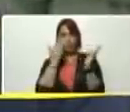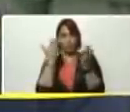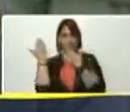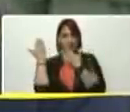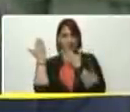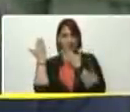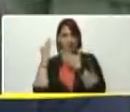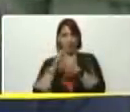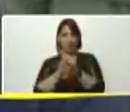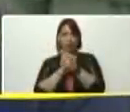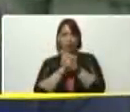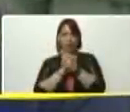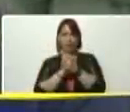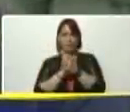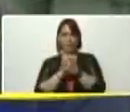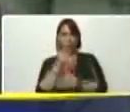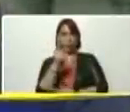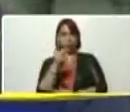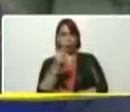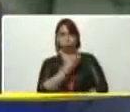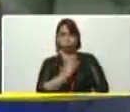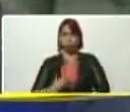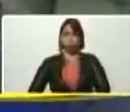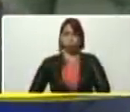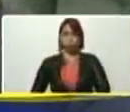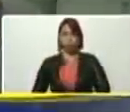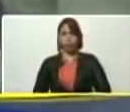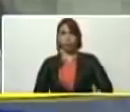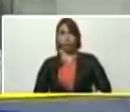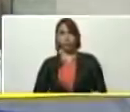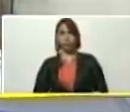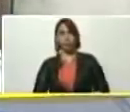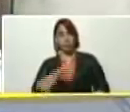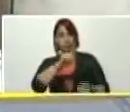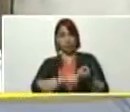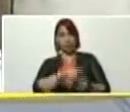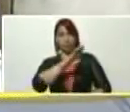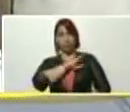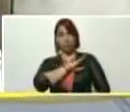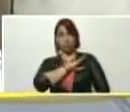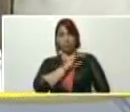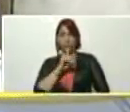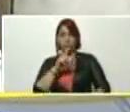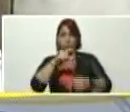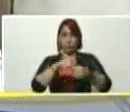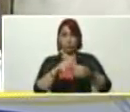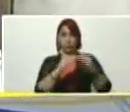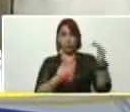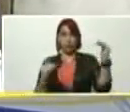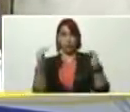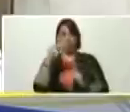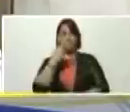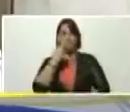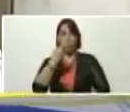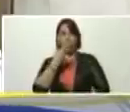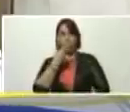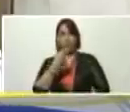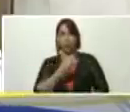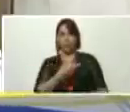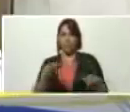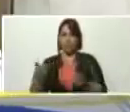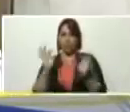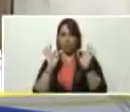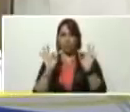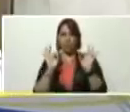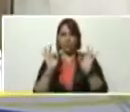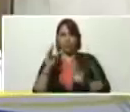Compañeros, compañeras, vicepresidentes, vicepresidenta. Cilia Flores, miembro del alto mando político, invitada especial. Y Delcy